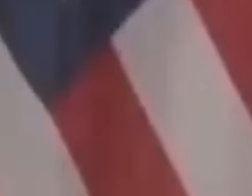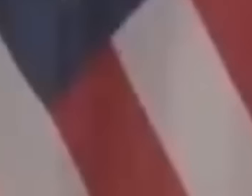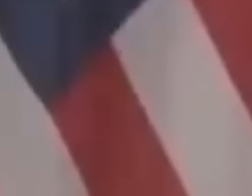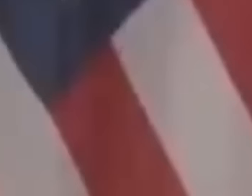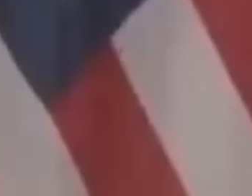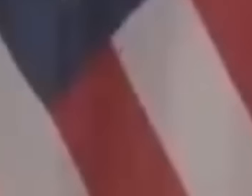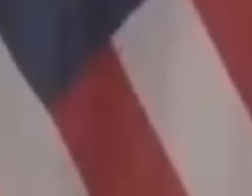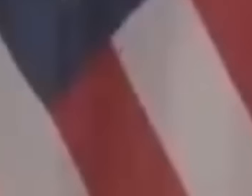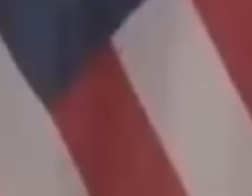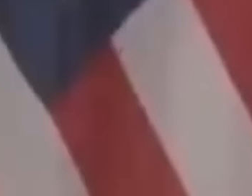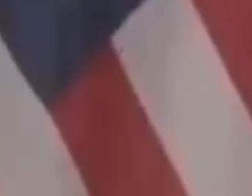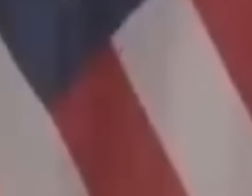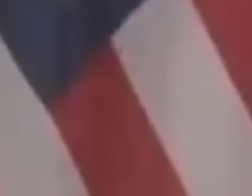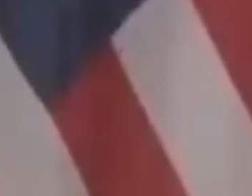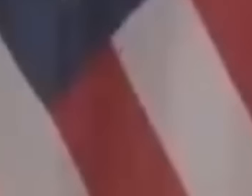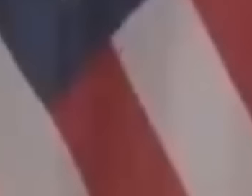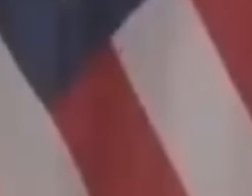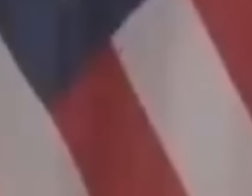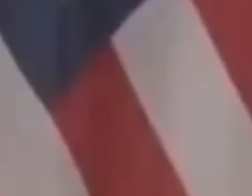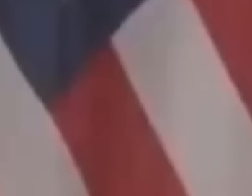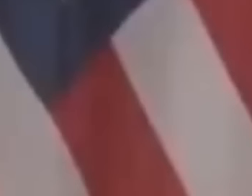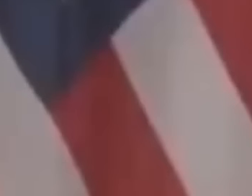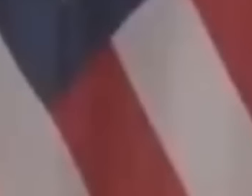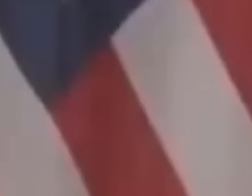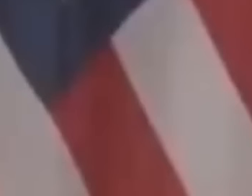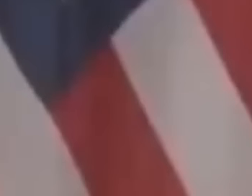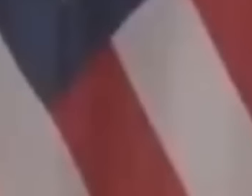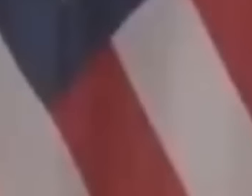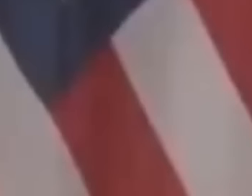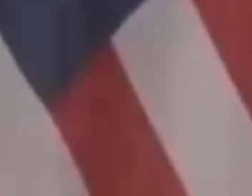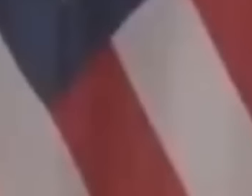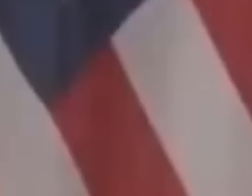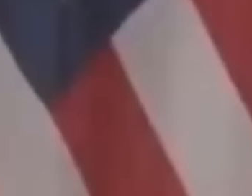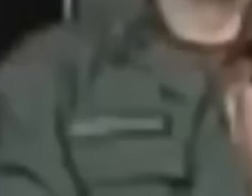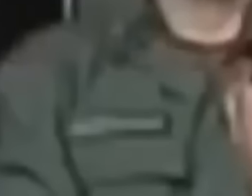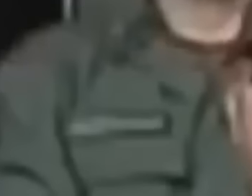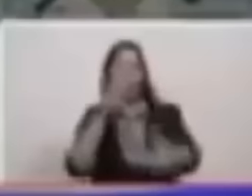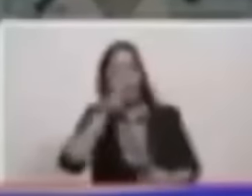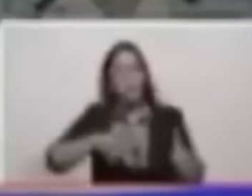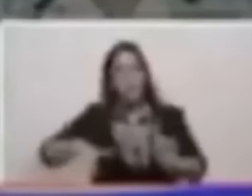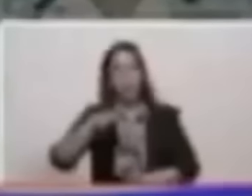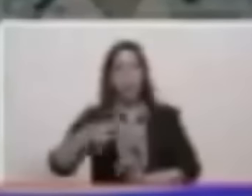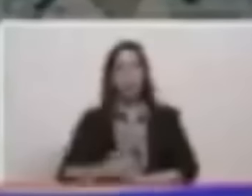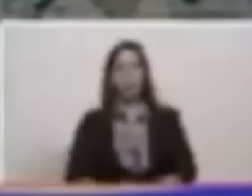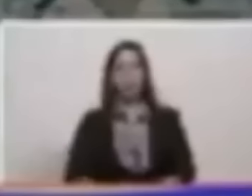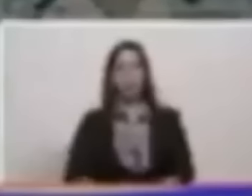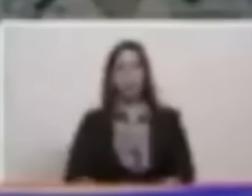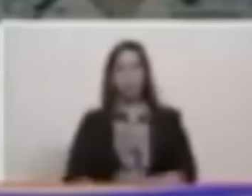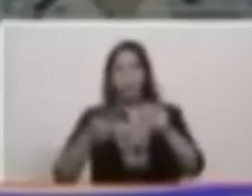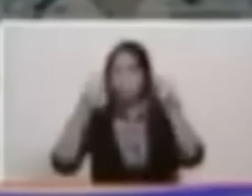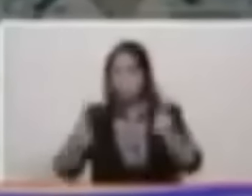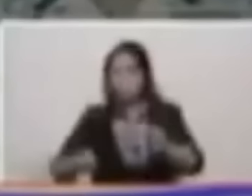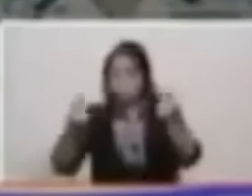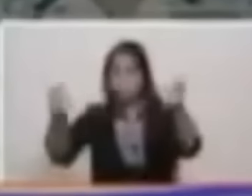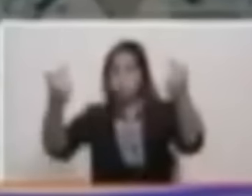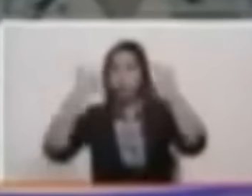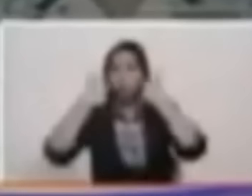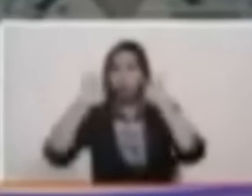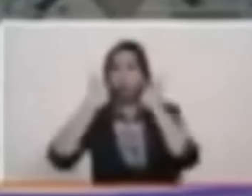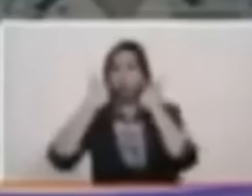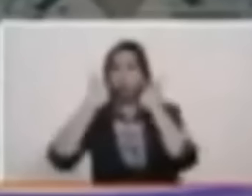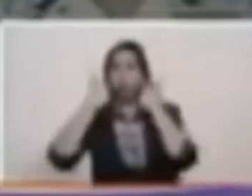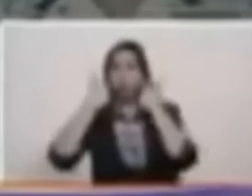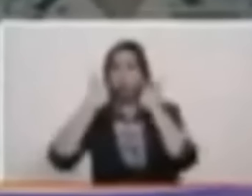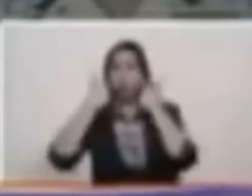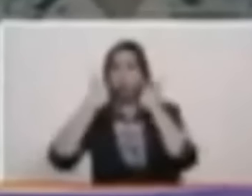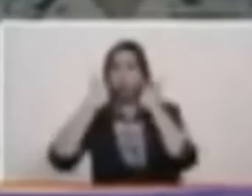venezolano ellos que están tan oprimidos y hambrientos por la crueldad de maduro alerta